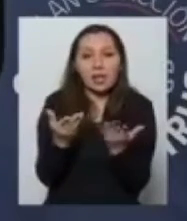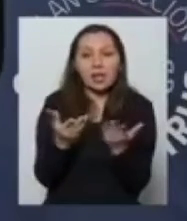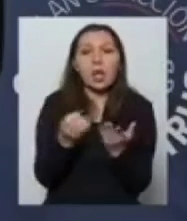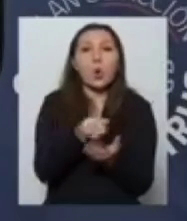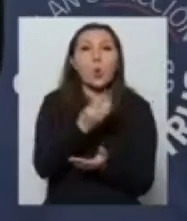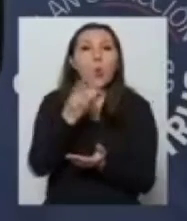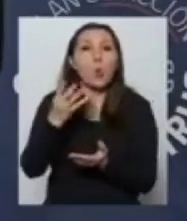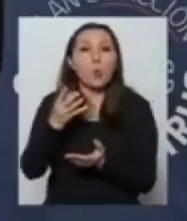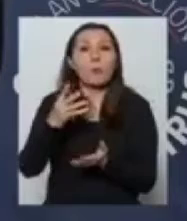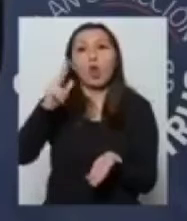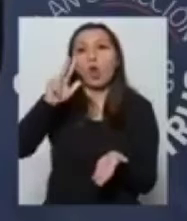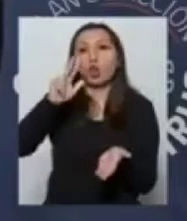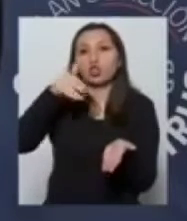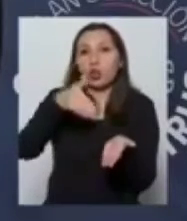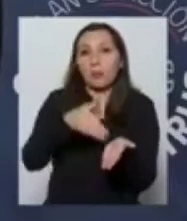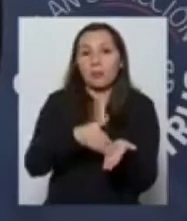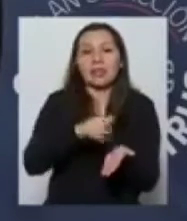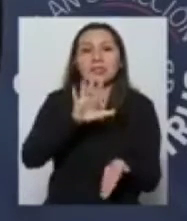la cifra de